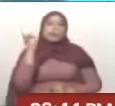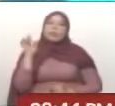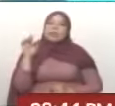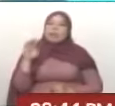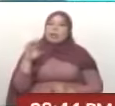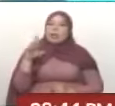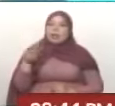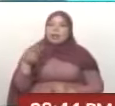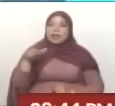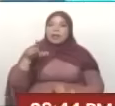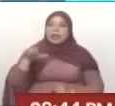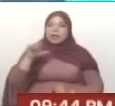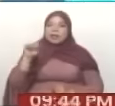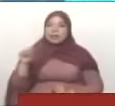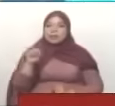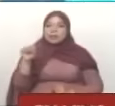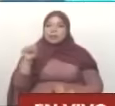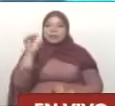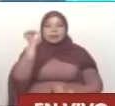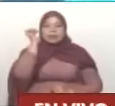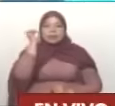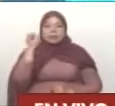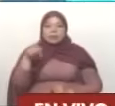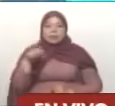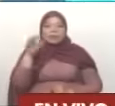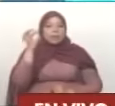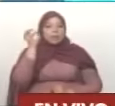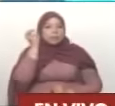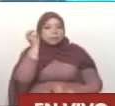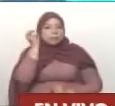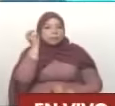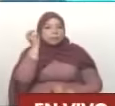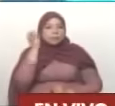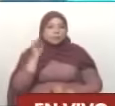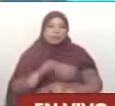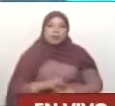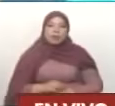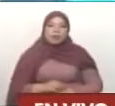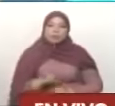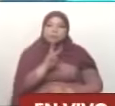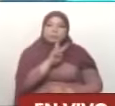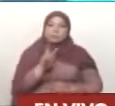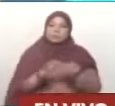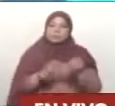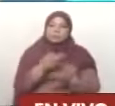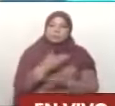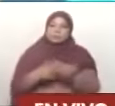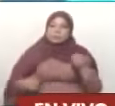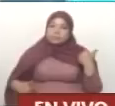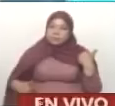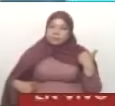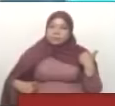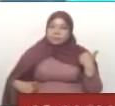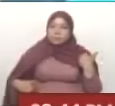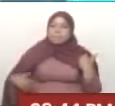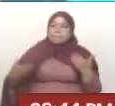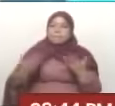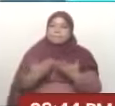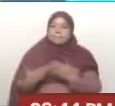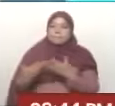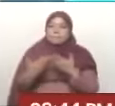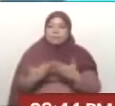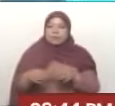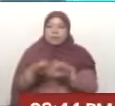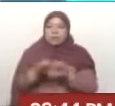Canales. Ah, una muchacha es vicepresidenta de la Federación Venezolana de Estudiantes